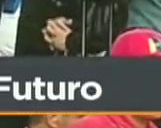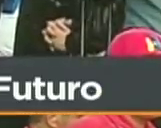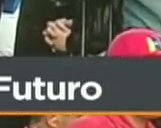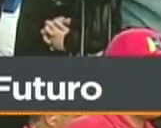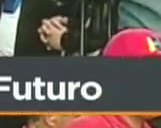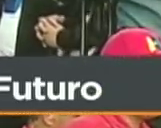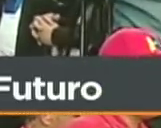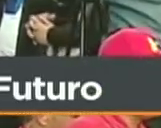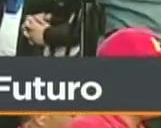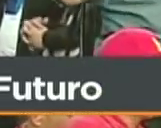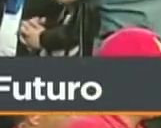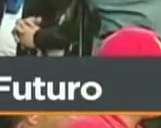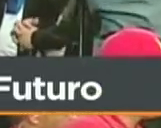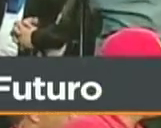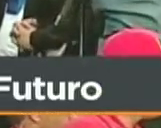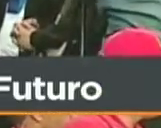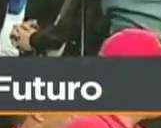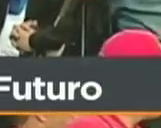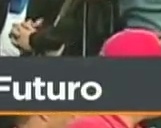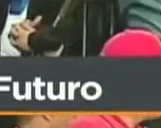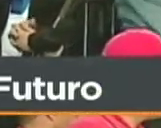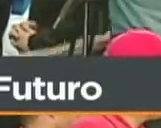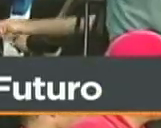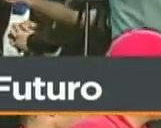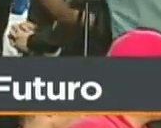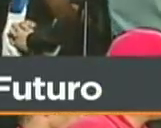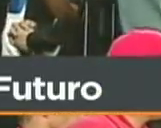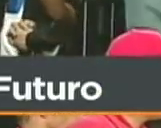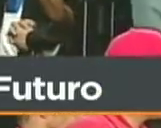Venezuela, el presidente obrero,